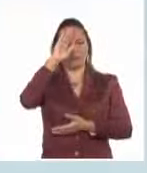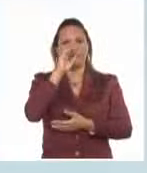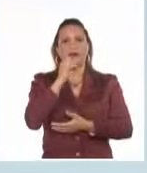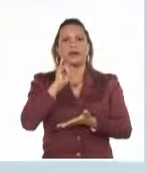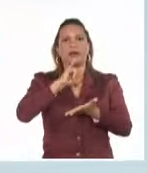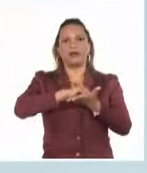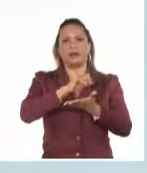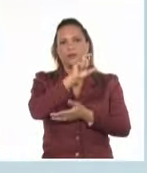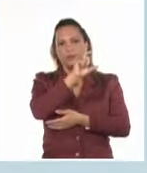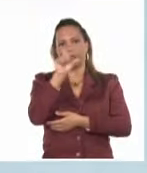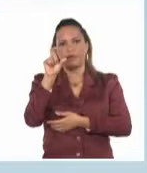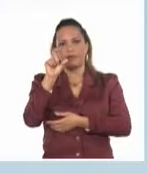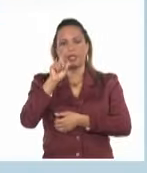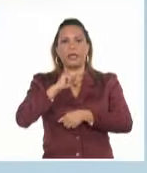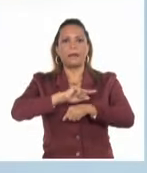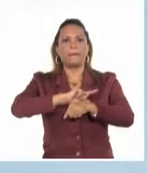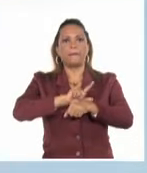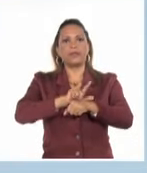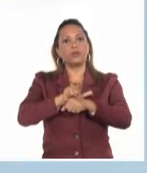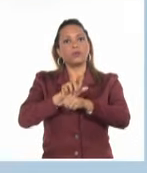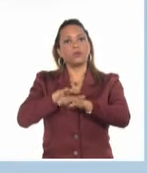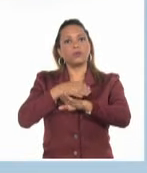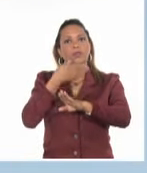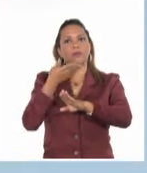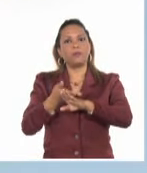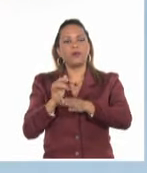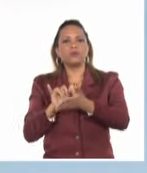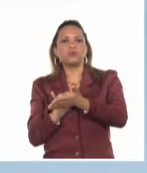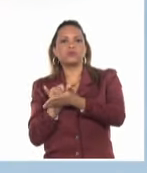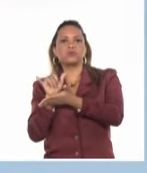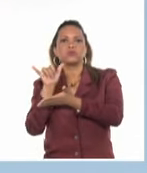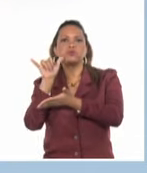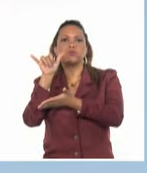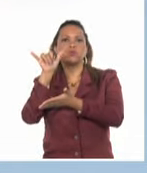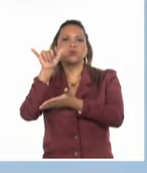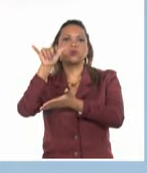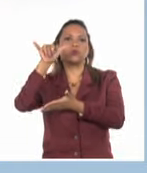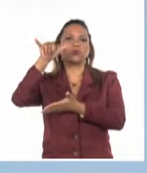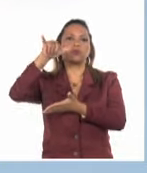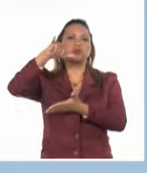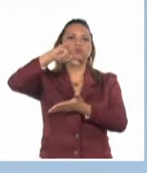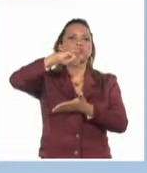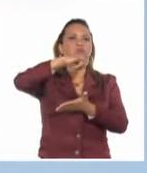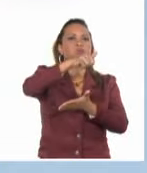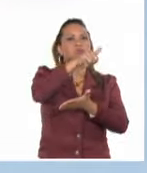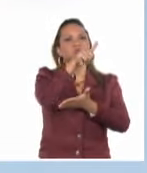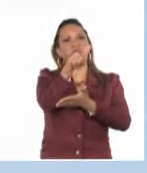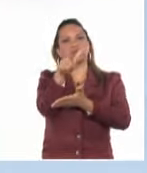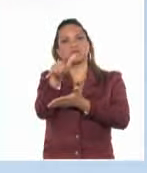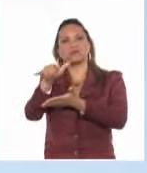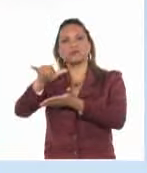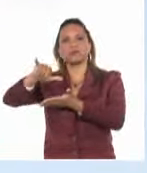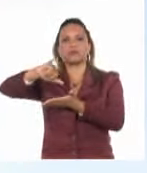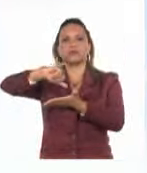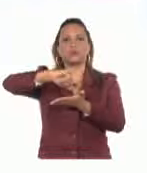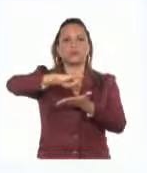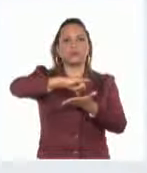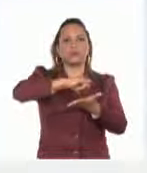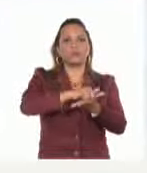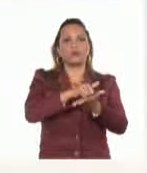Minutos después, la aeronave realizó un sobrevuelo en el Aeropuerto Internacional José Martí de La